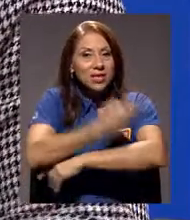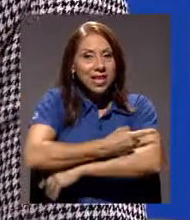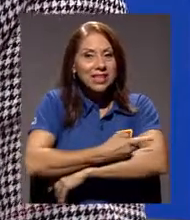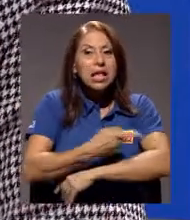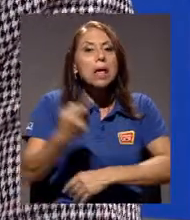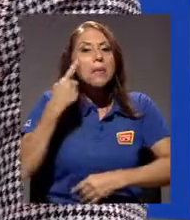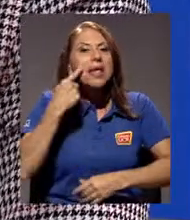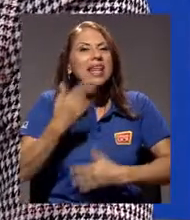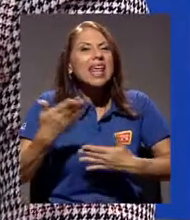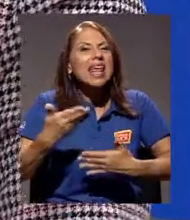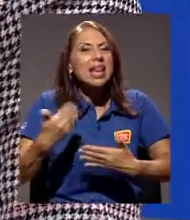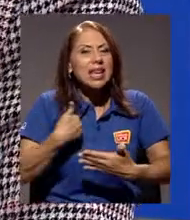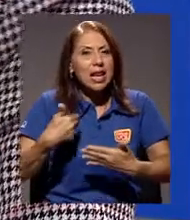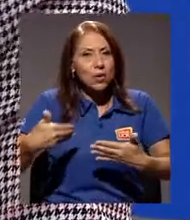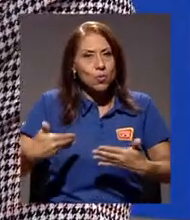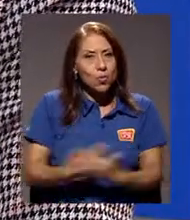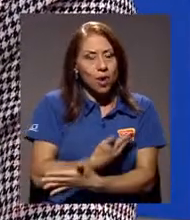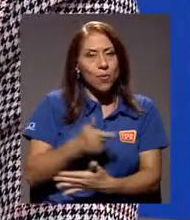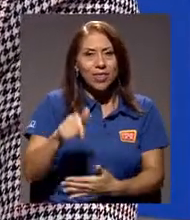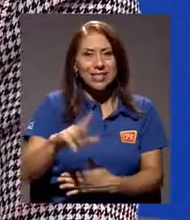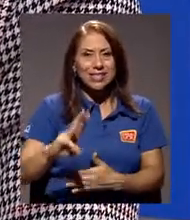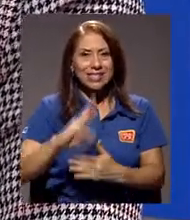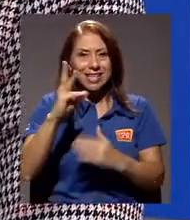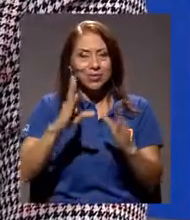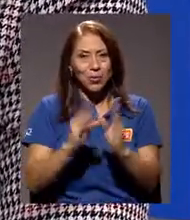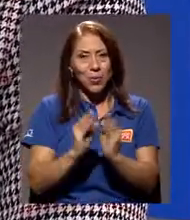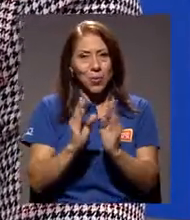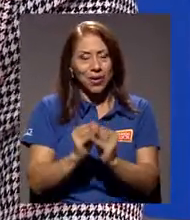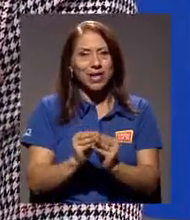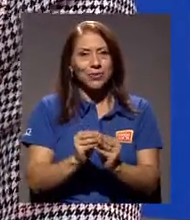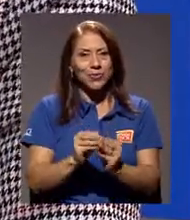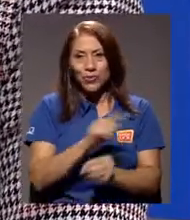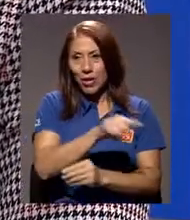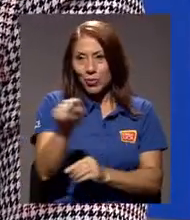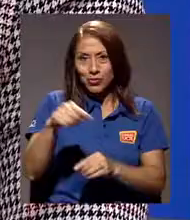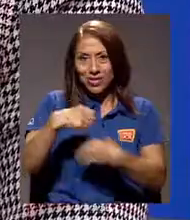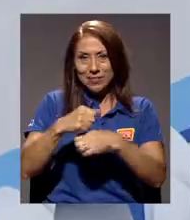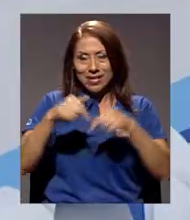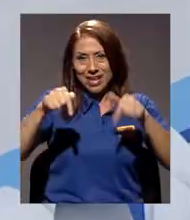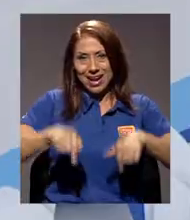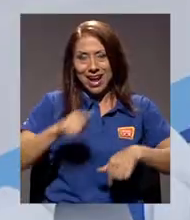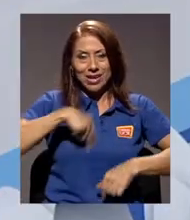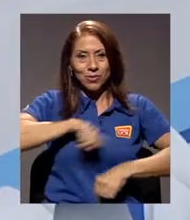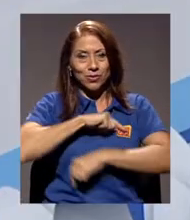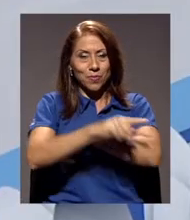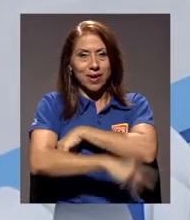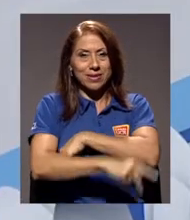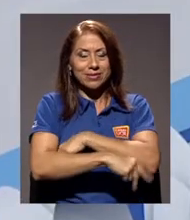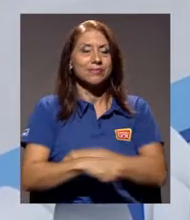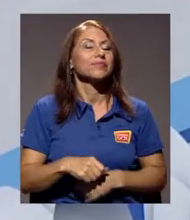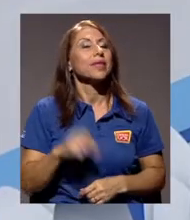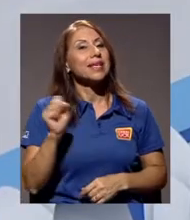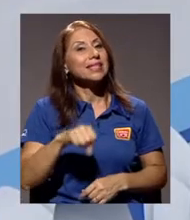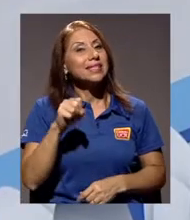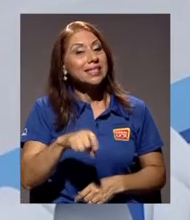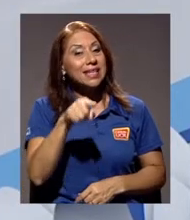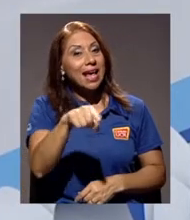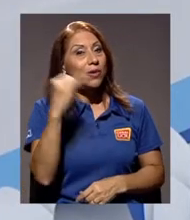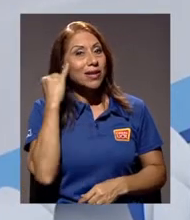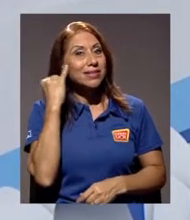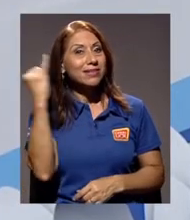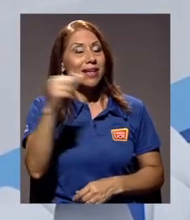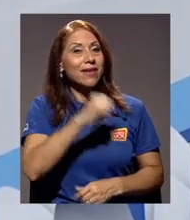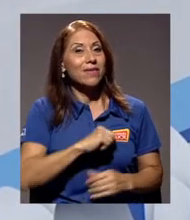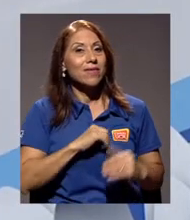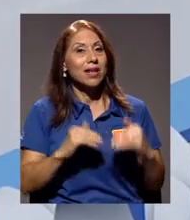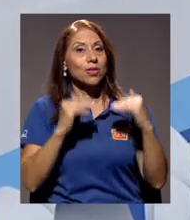de novedoso se se saca de este sexto congreso que ustedes tienen acá en nuestro país soy alguien la iniciativa que esta impulsión del rector